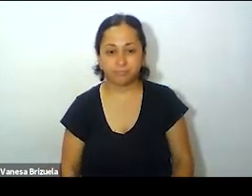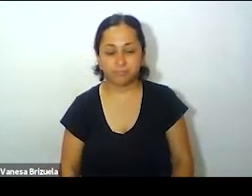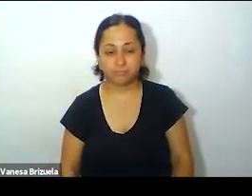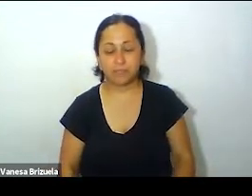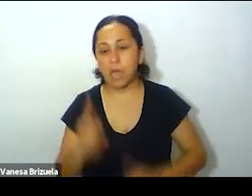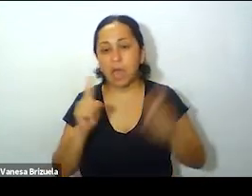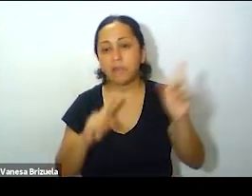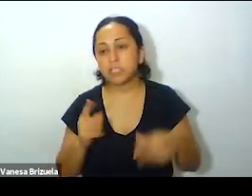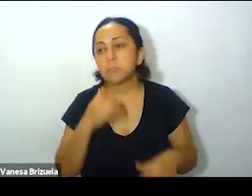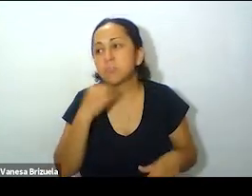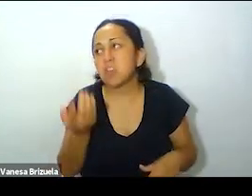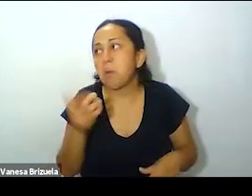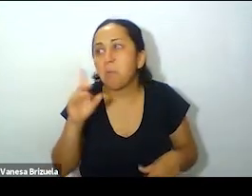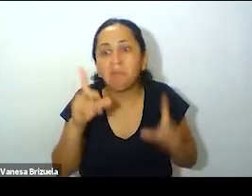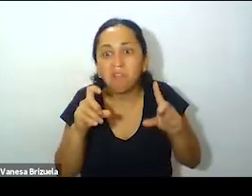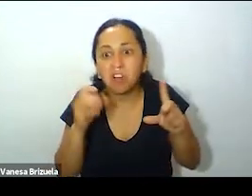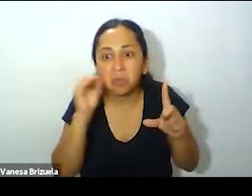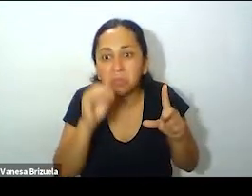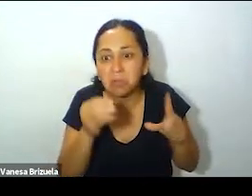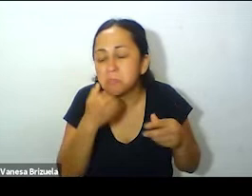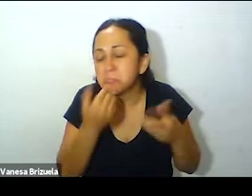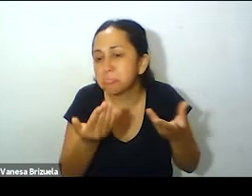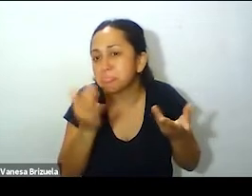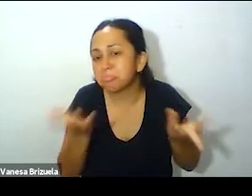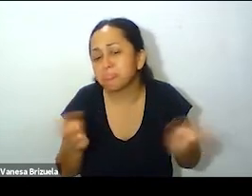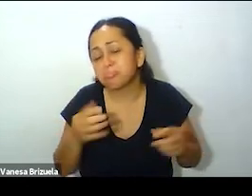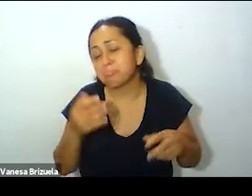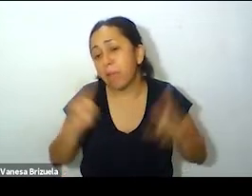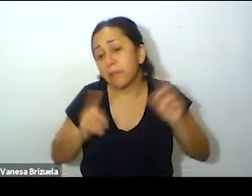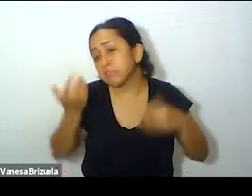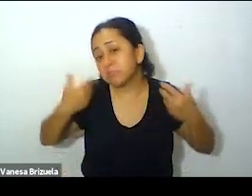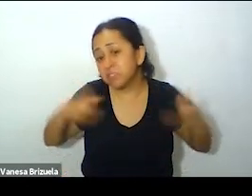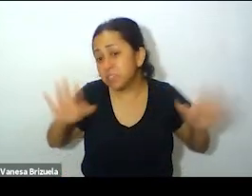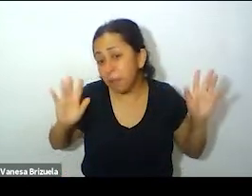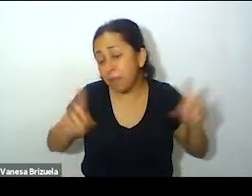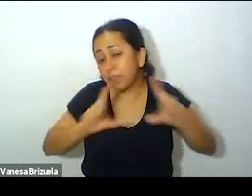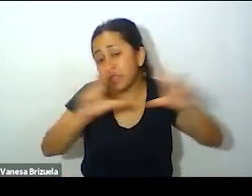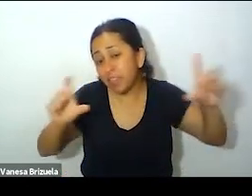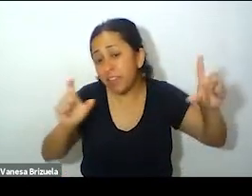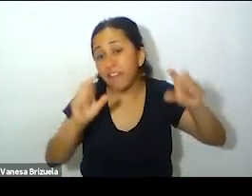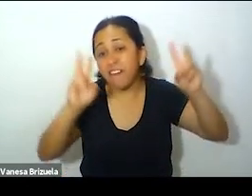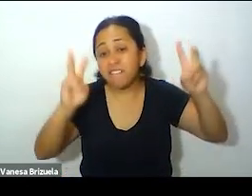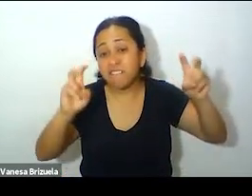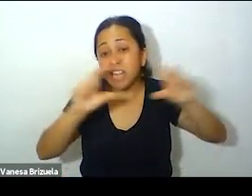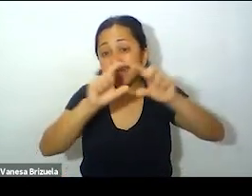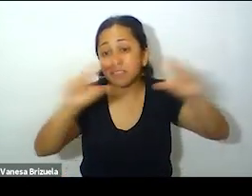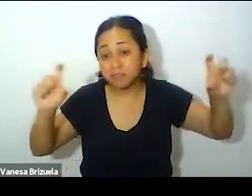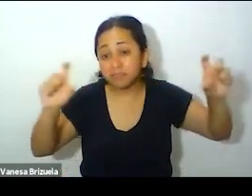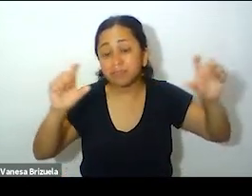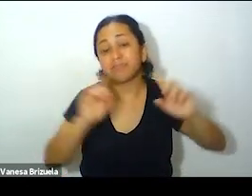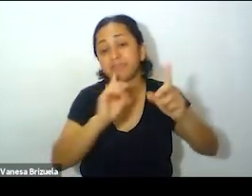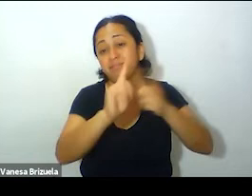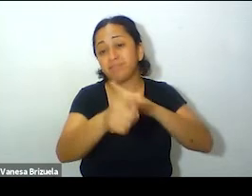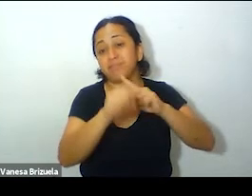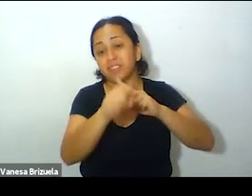No sé, a veces no sabemos qué foto poner, y a veces que simplemente con el mensaje o la frase